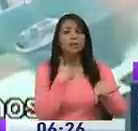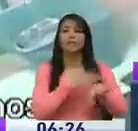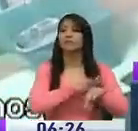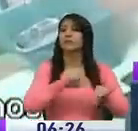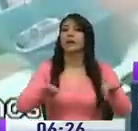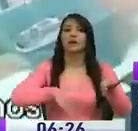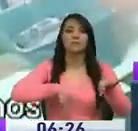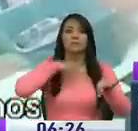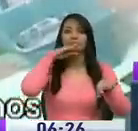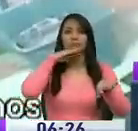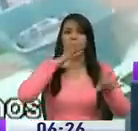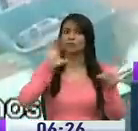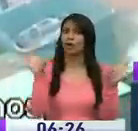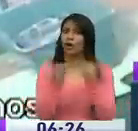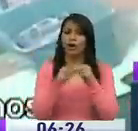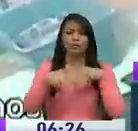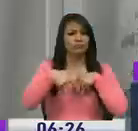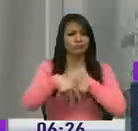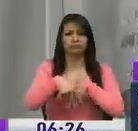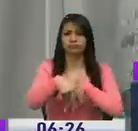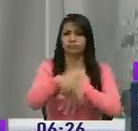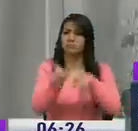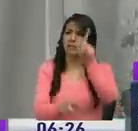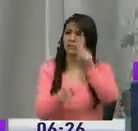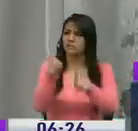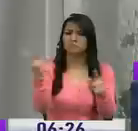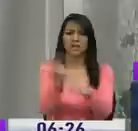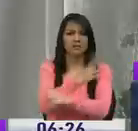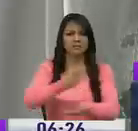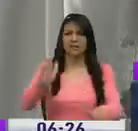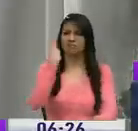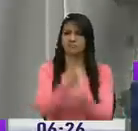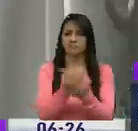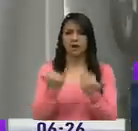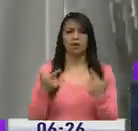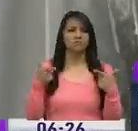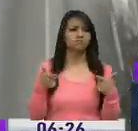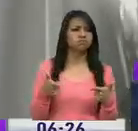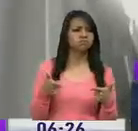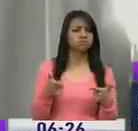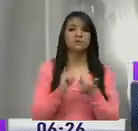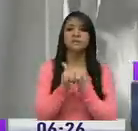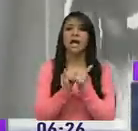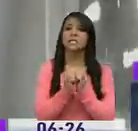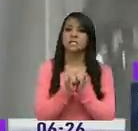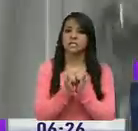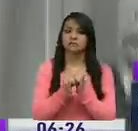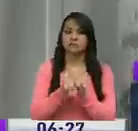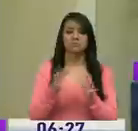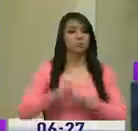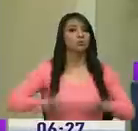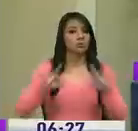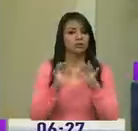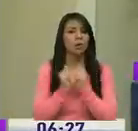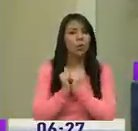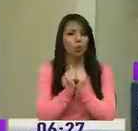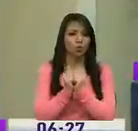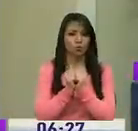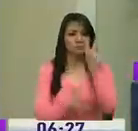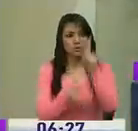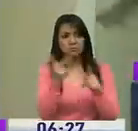copa se unieron para poner fin a los delincuentes ahora están atentos tienen un chat saben que Unidos es la única forma de vencer a